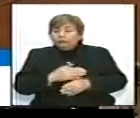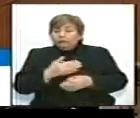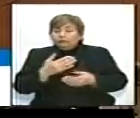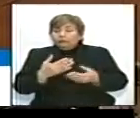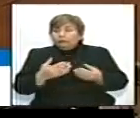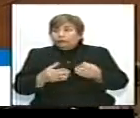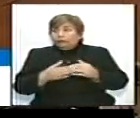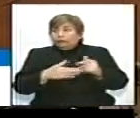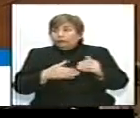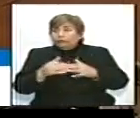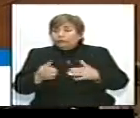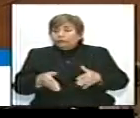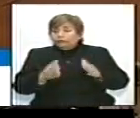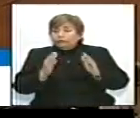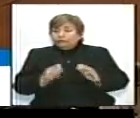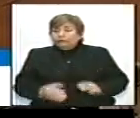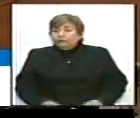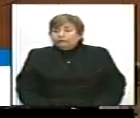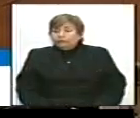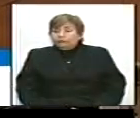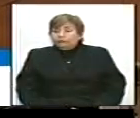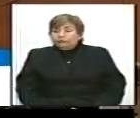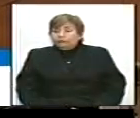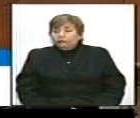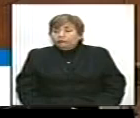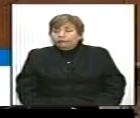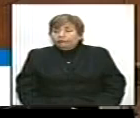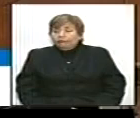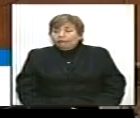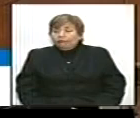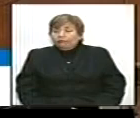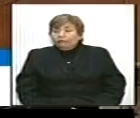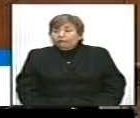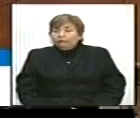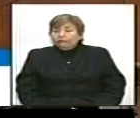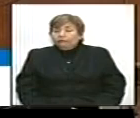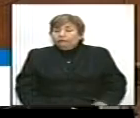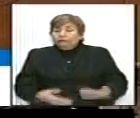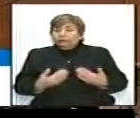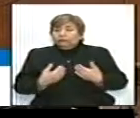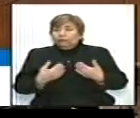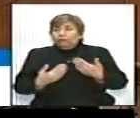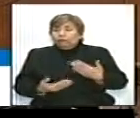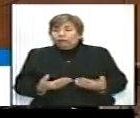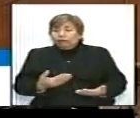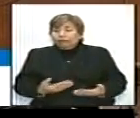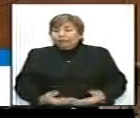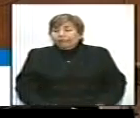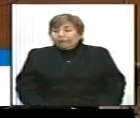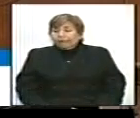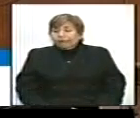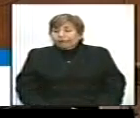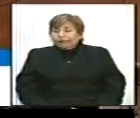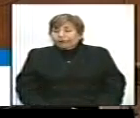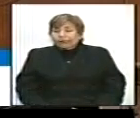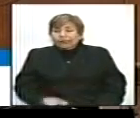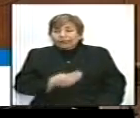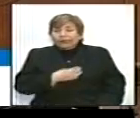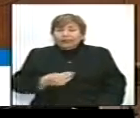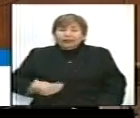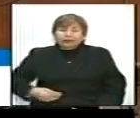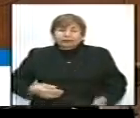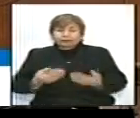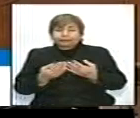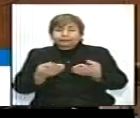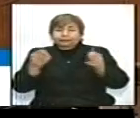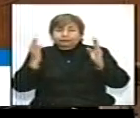que fue implementada desde el año 2016 a partir de este convenio interinstitucional firmado con el Ministerio de Educación a través del